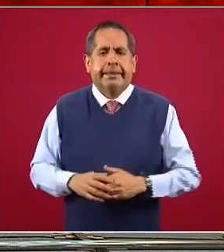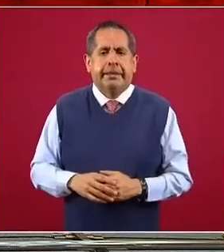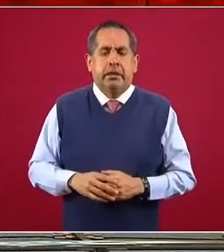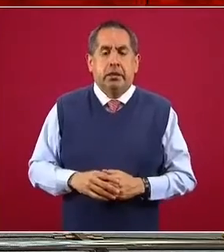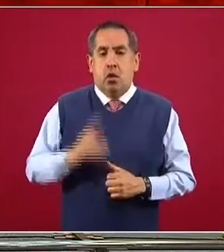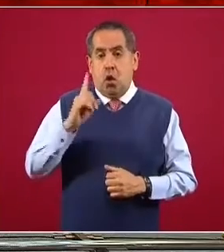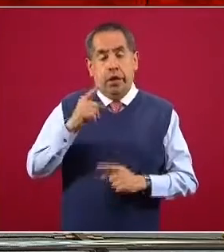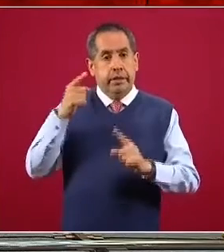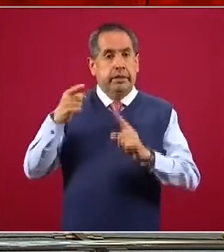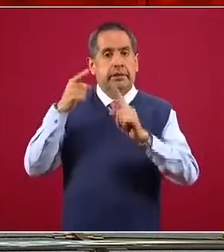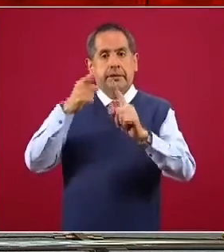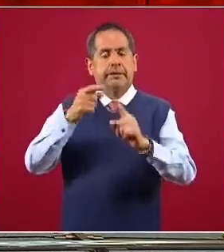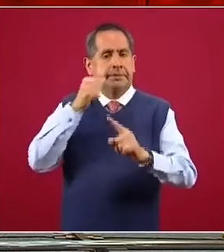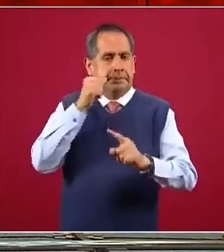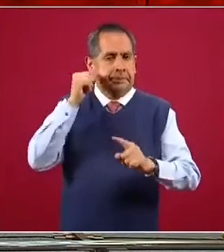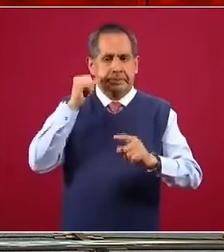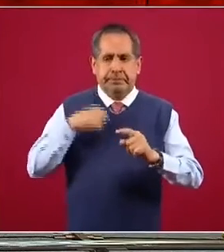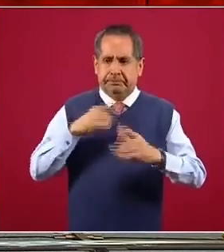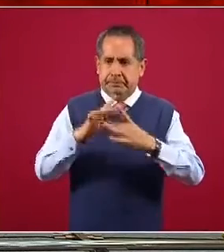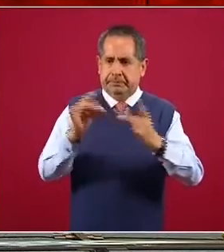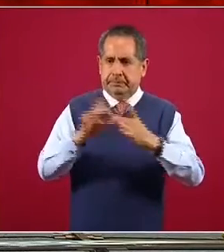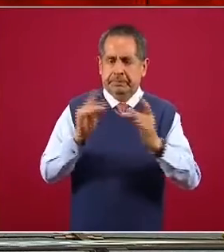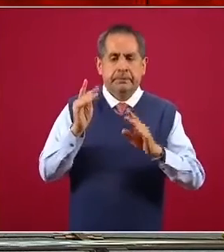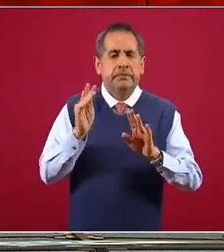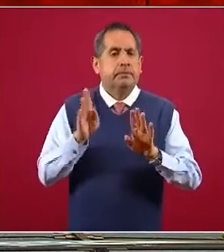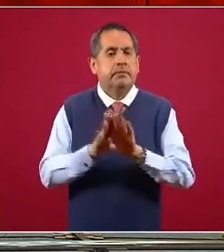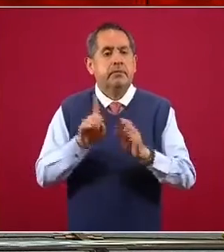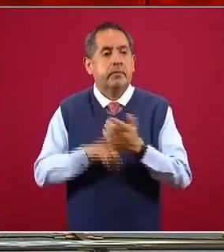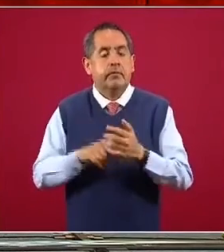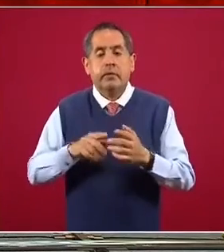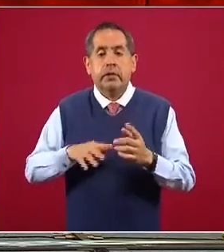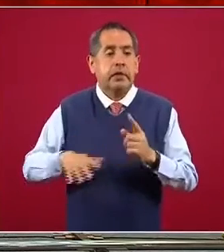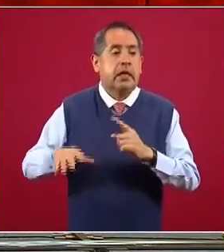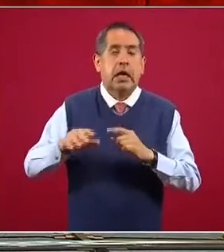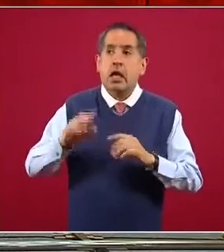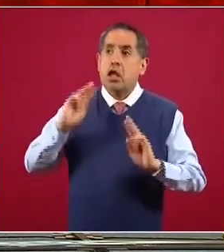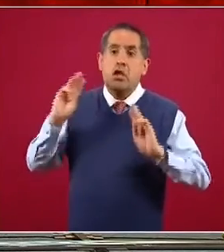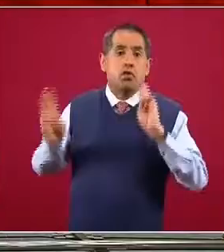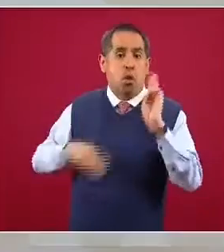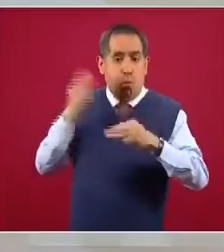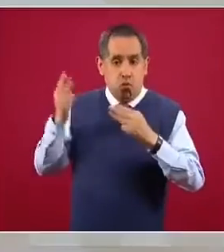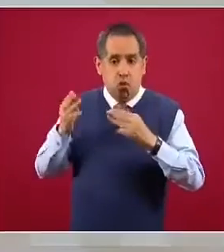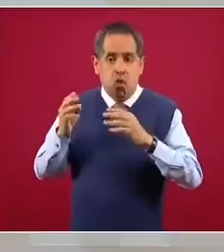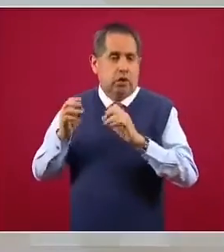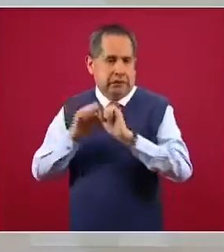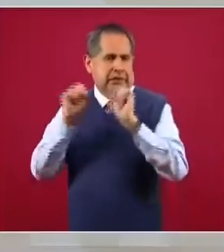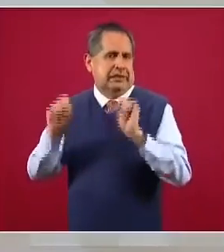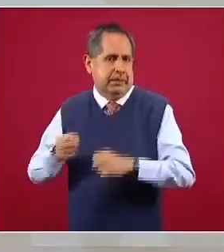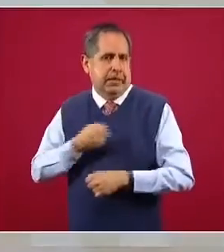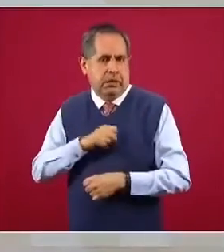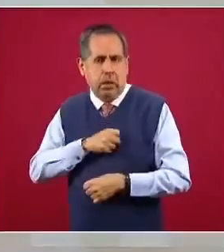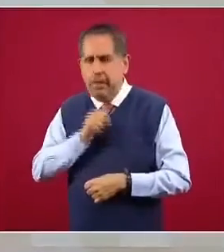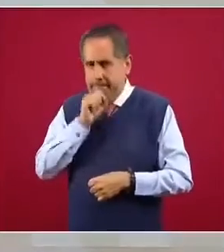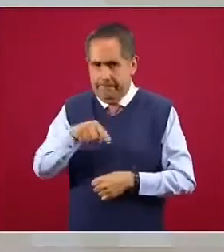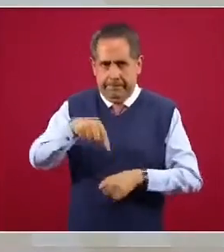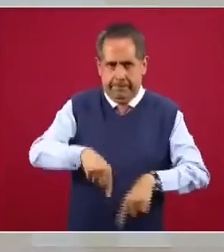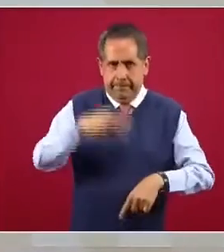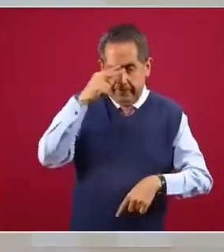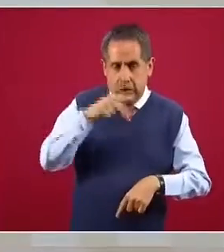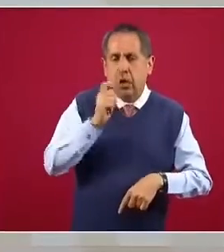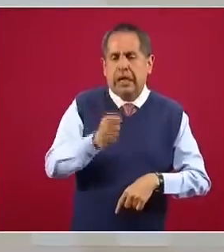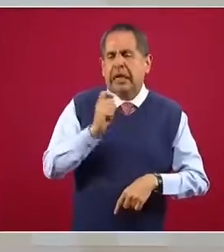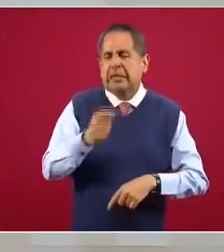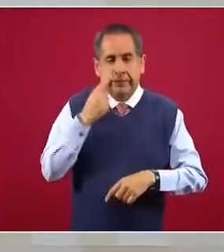Uno de los retos, decíamos ayer, de todos los sistemas de salud del mundo y desde luego también de México, durante